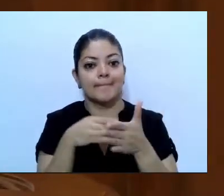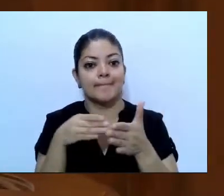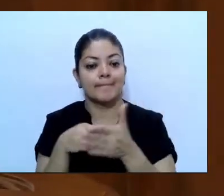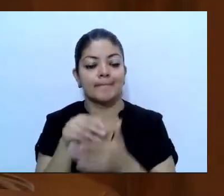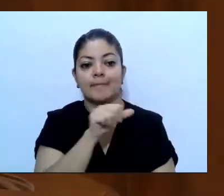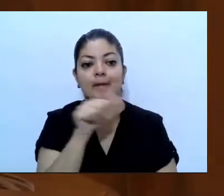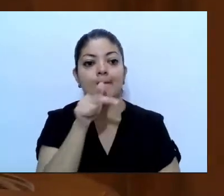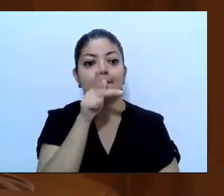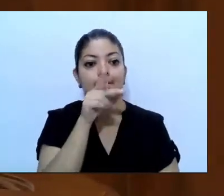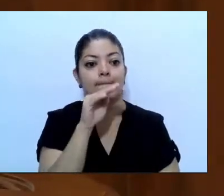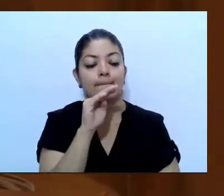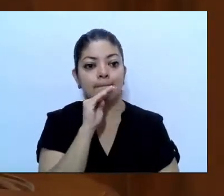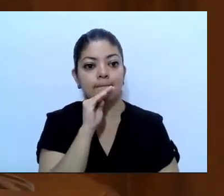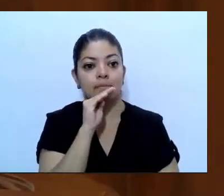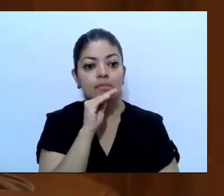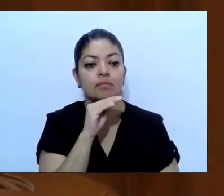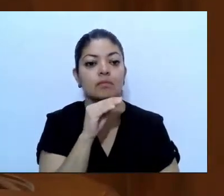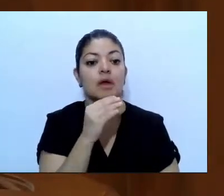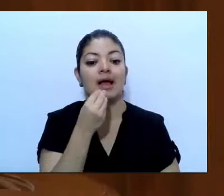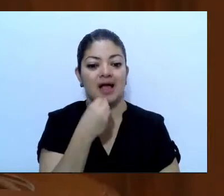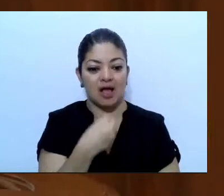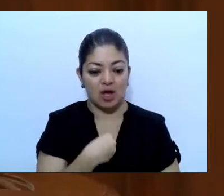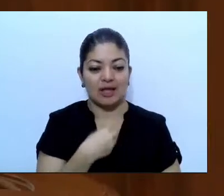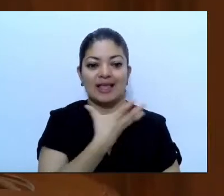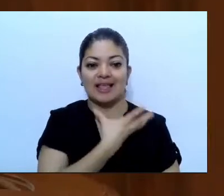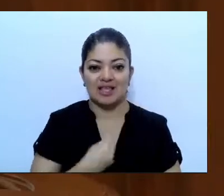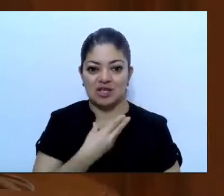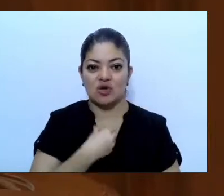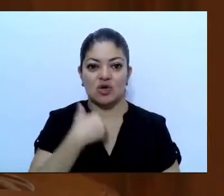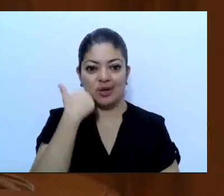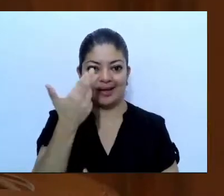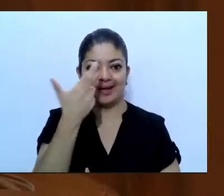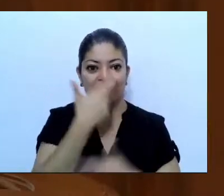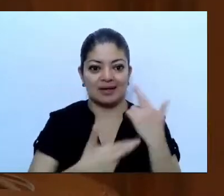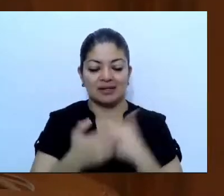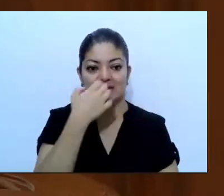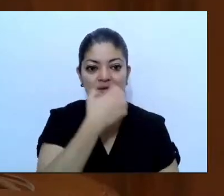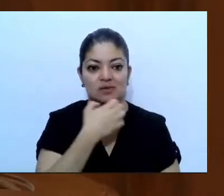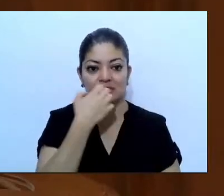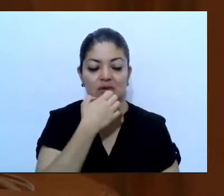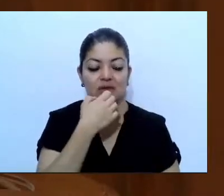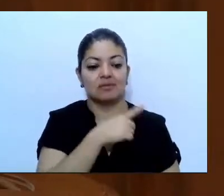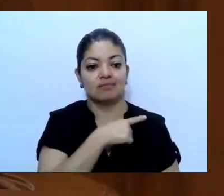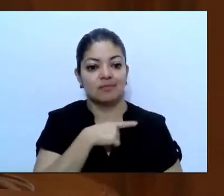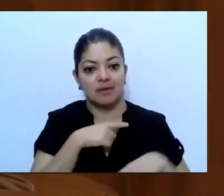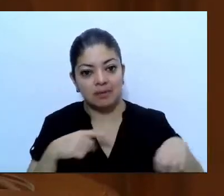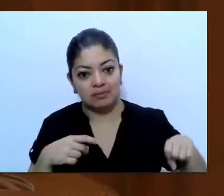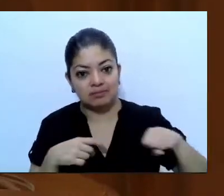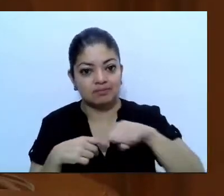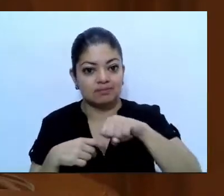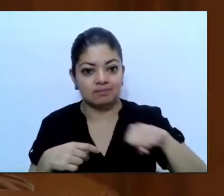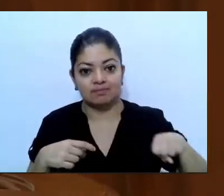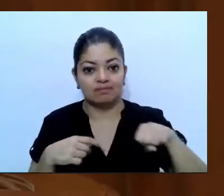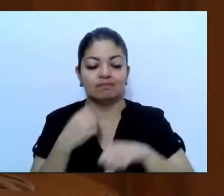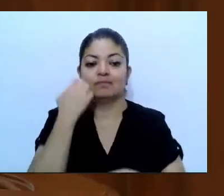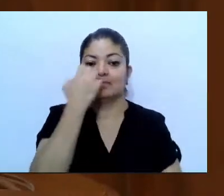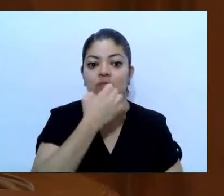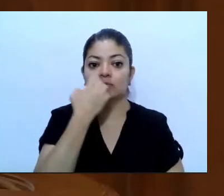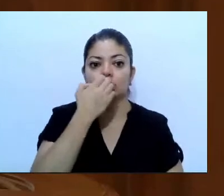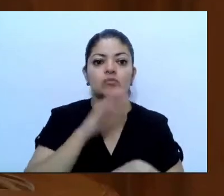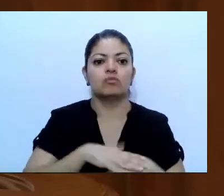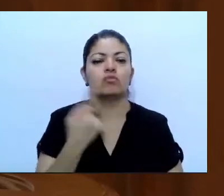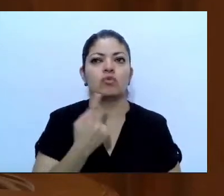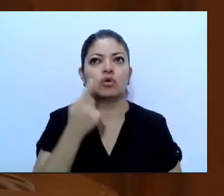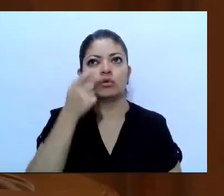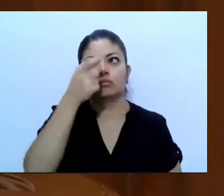de familia, aún con el deseo de que sus hijos regresen a la escuela, lleven a sus hijos a la escuela, porque se preguntan en dónde